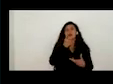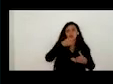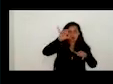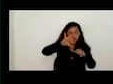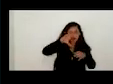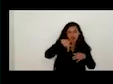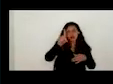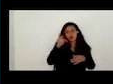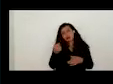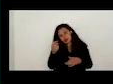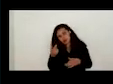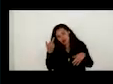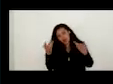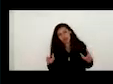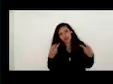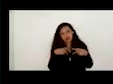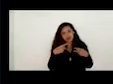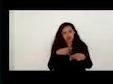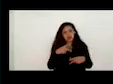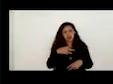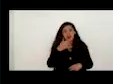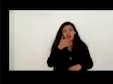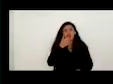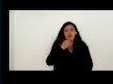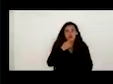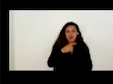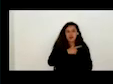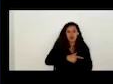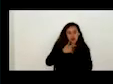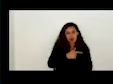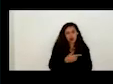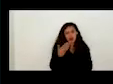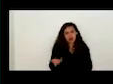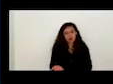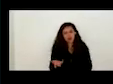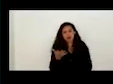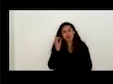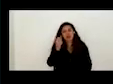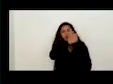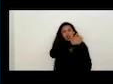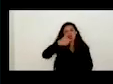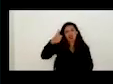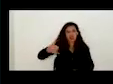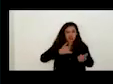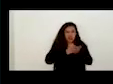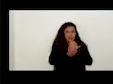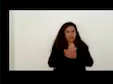porque a veces hay personas que les gusta un poquito lo dulce, o varía, o cada quien le echa la porción que guste.